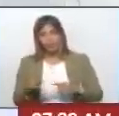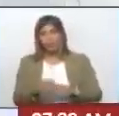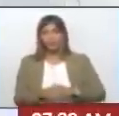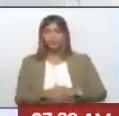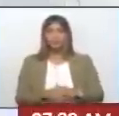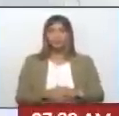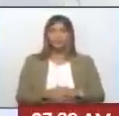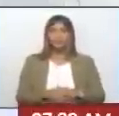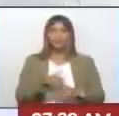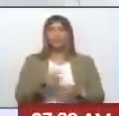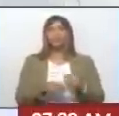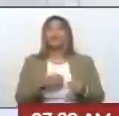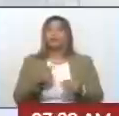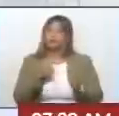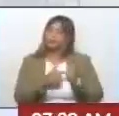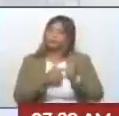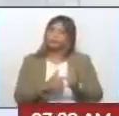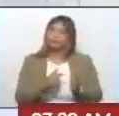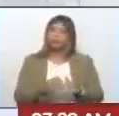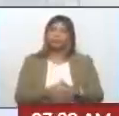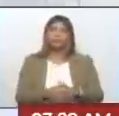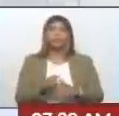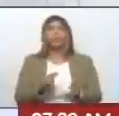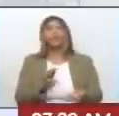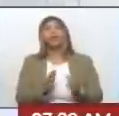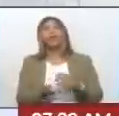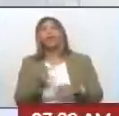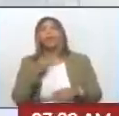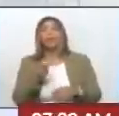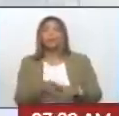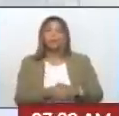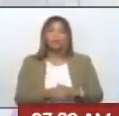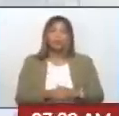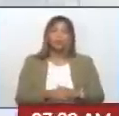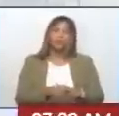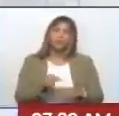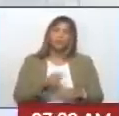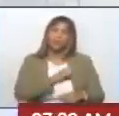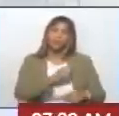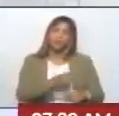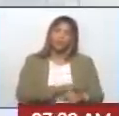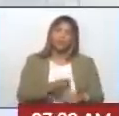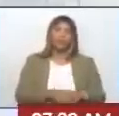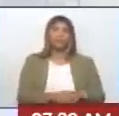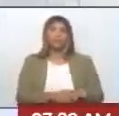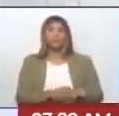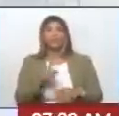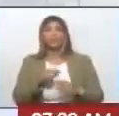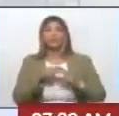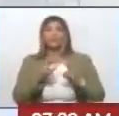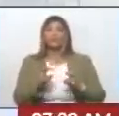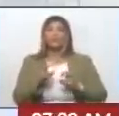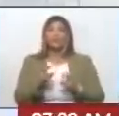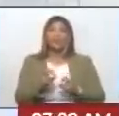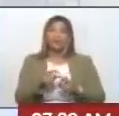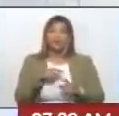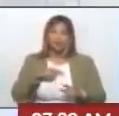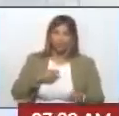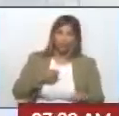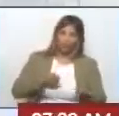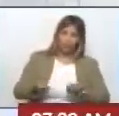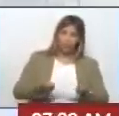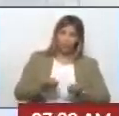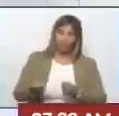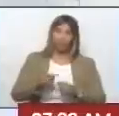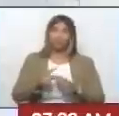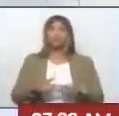eso lo que refleja es una geopolítica del poder de un nuevo colonialismo y